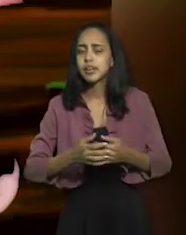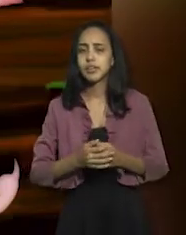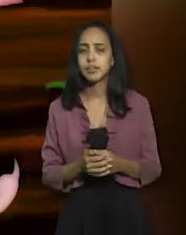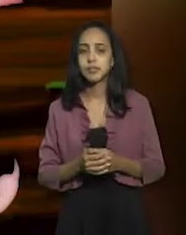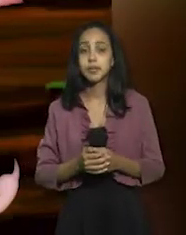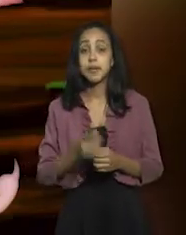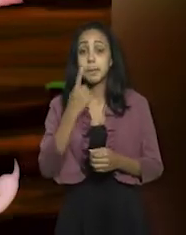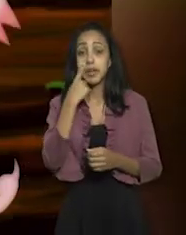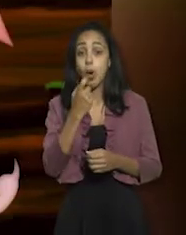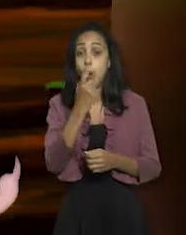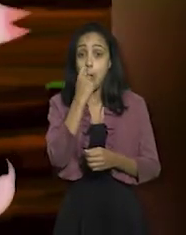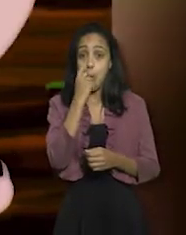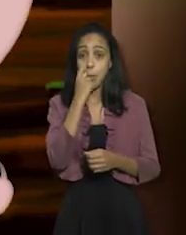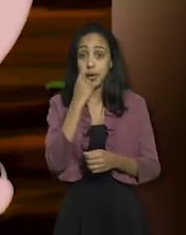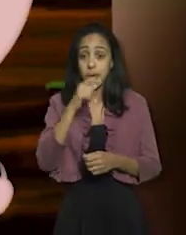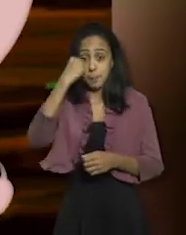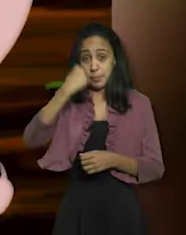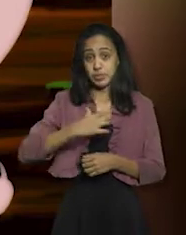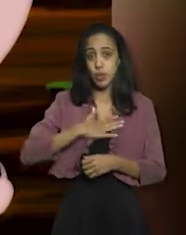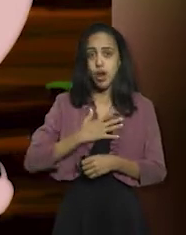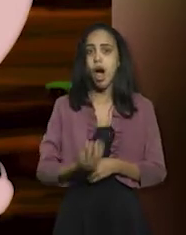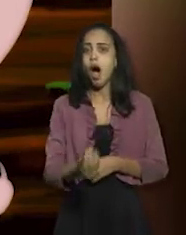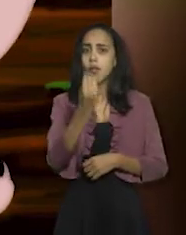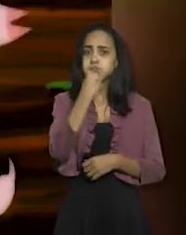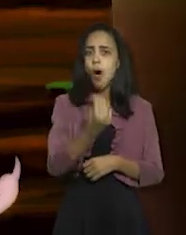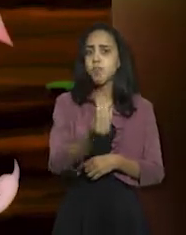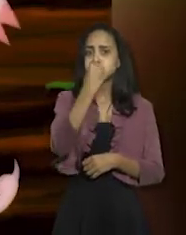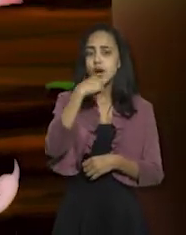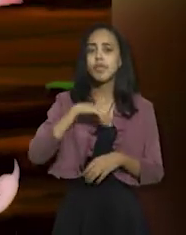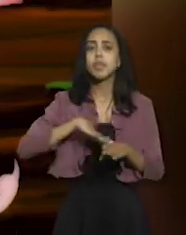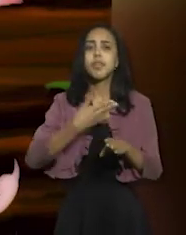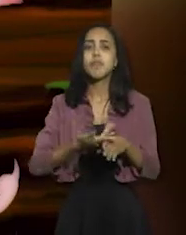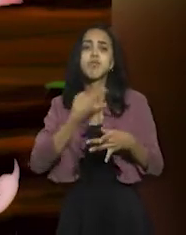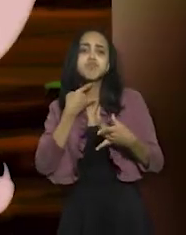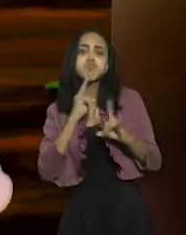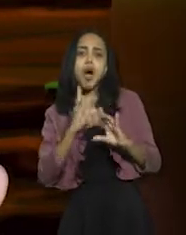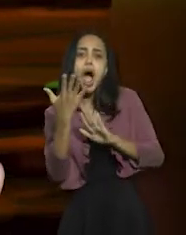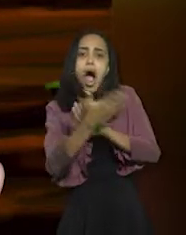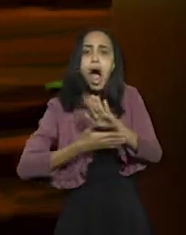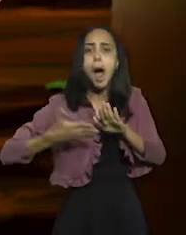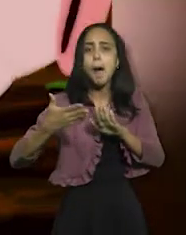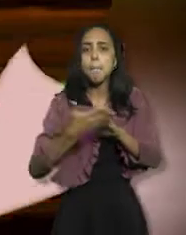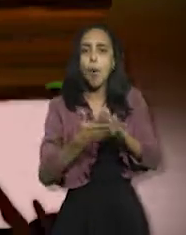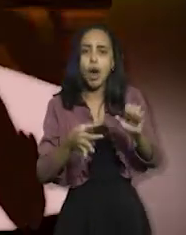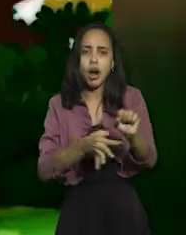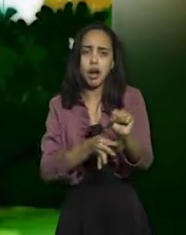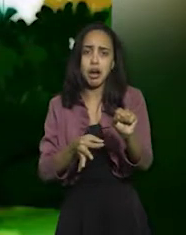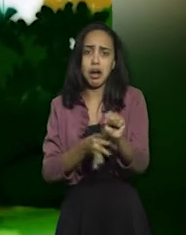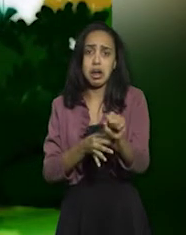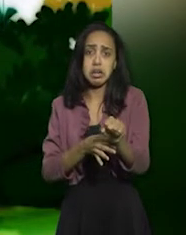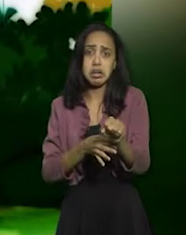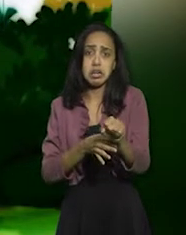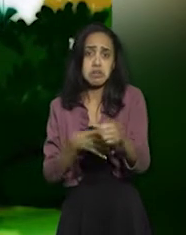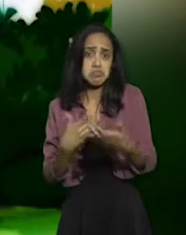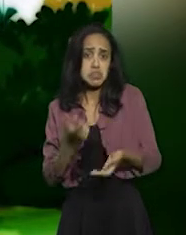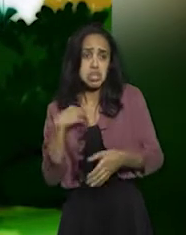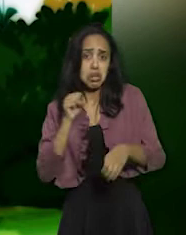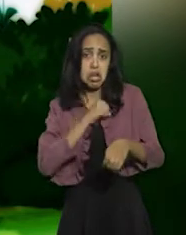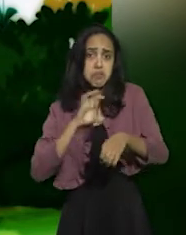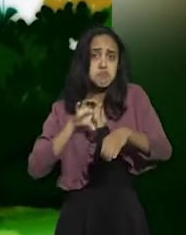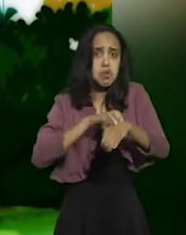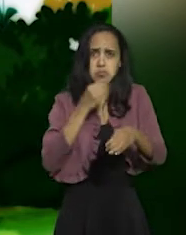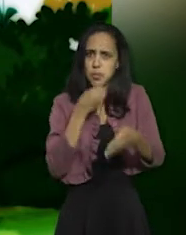engorda para hacerme jamón. Si el jíbaro quiere morderte, a mí, bien poco me